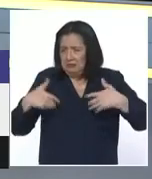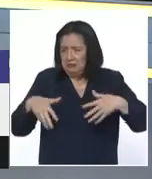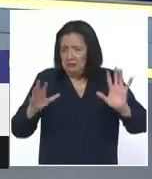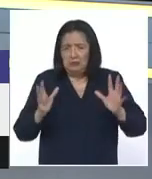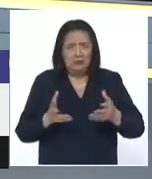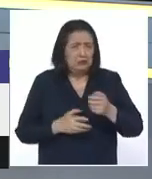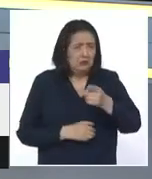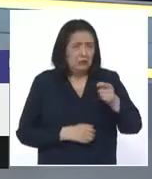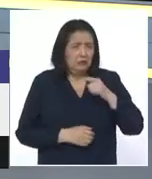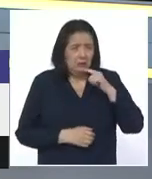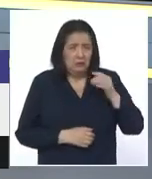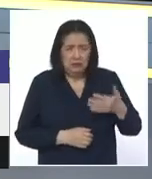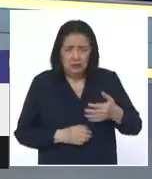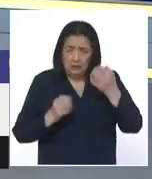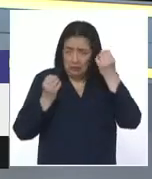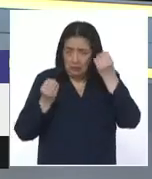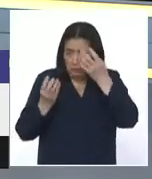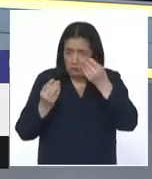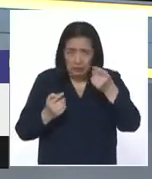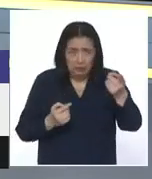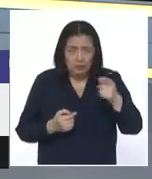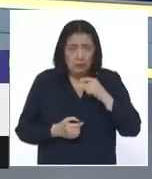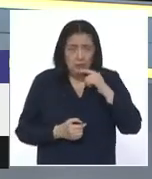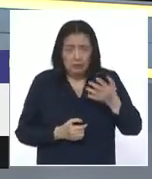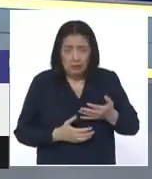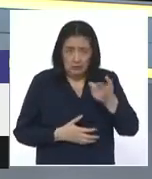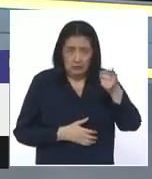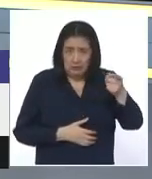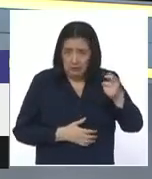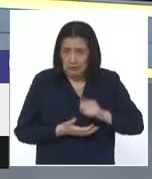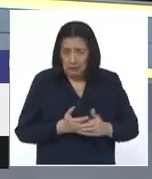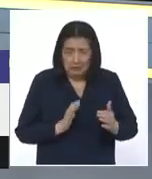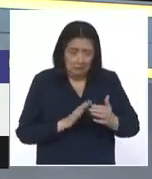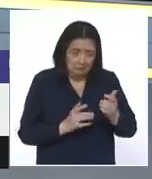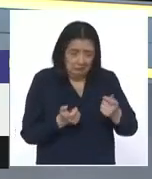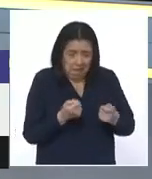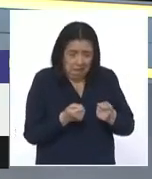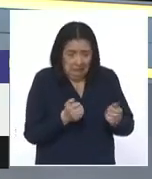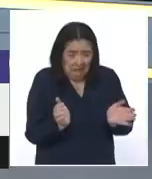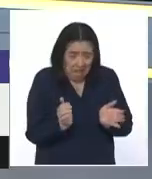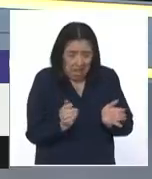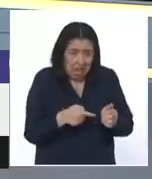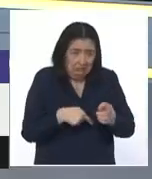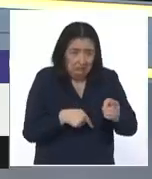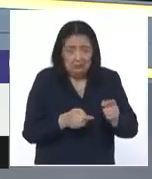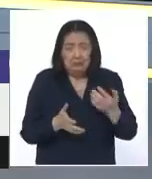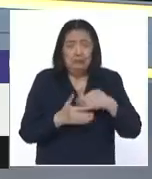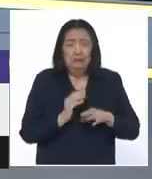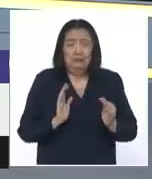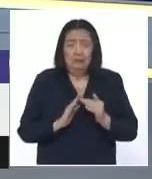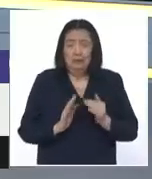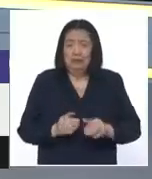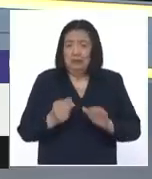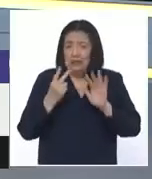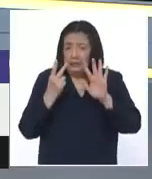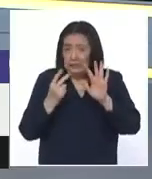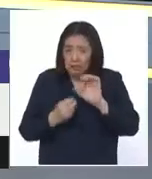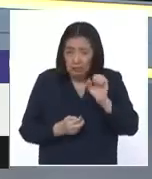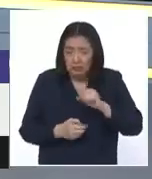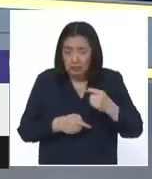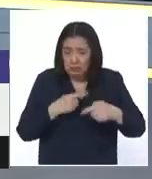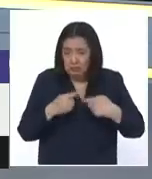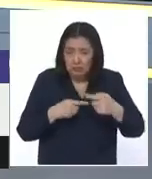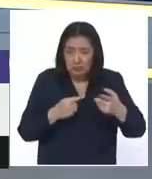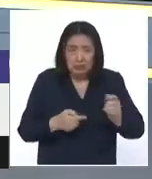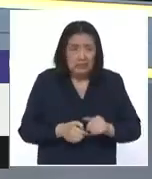quieren. La señora, hay que reiterar la información, la señora gana en esta pequeña bodega, en este pequeño negocio que tiene en su casa,